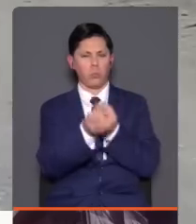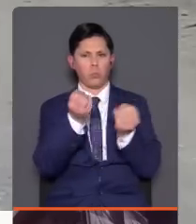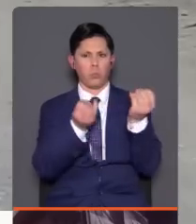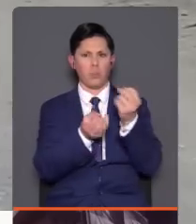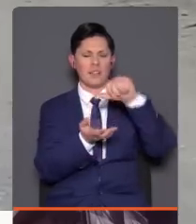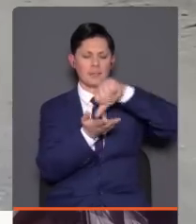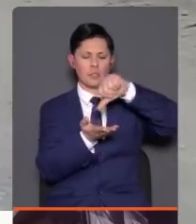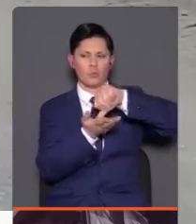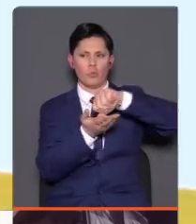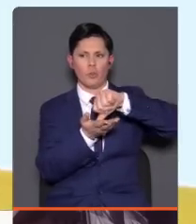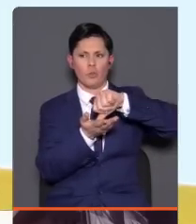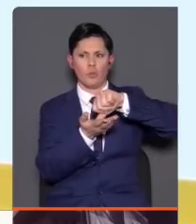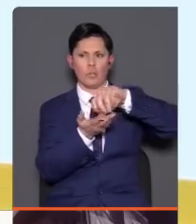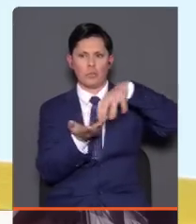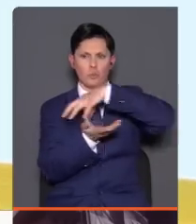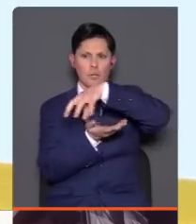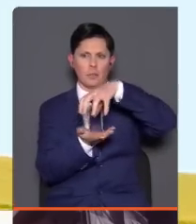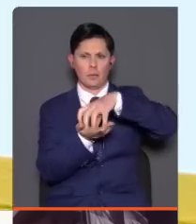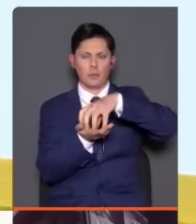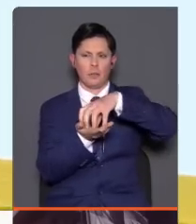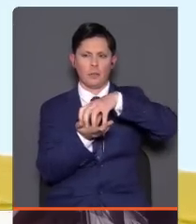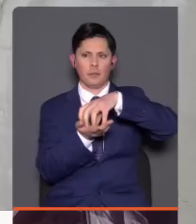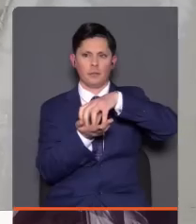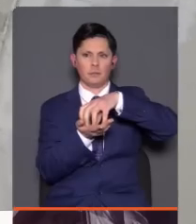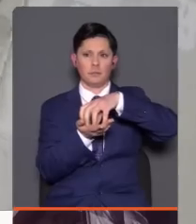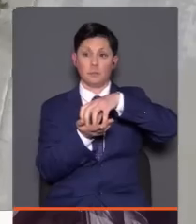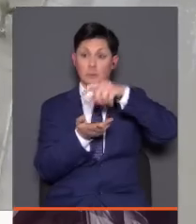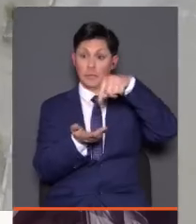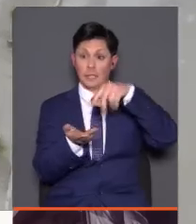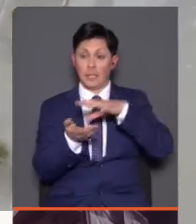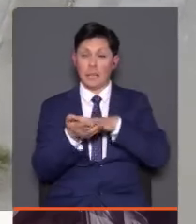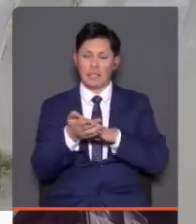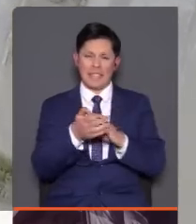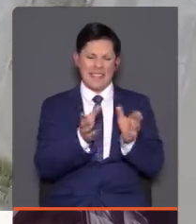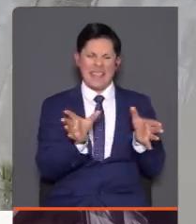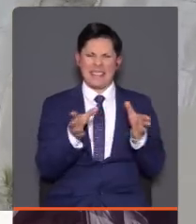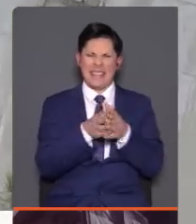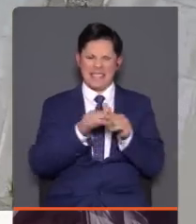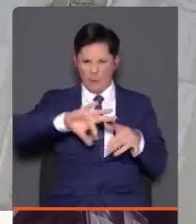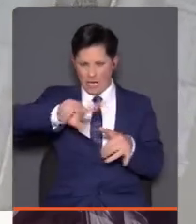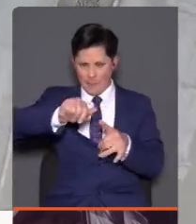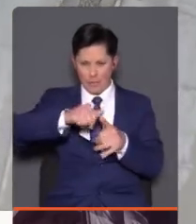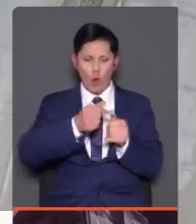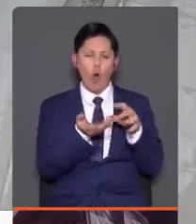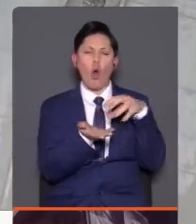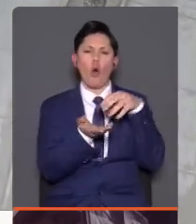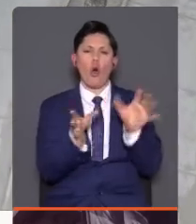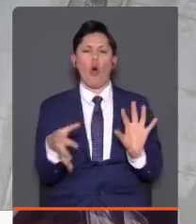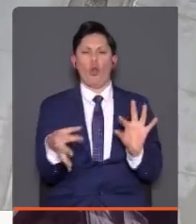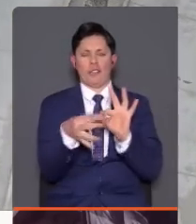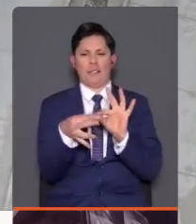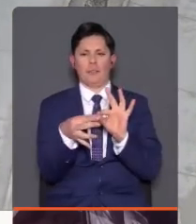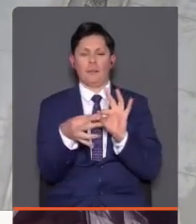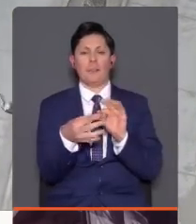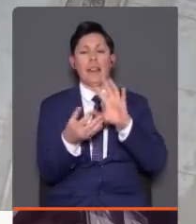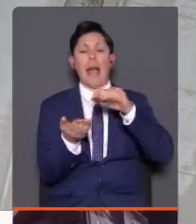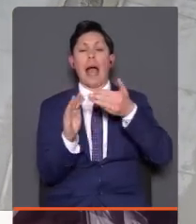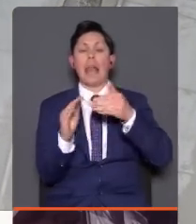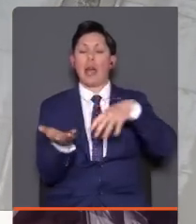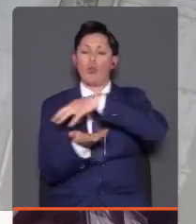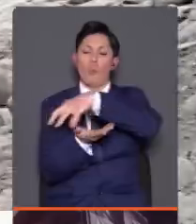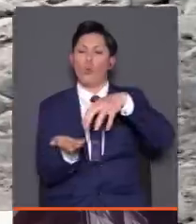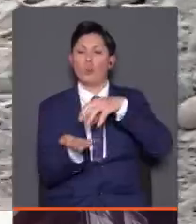Si bien no siempre estos hechos están vinculados al crimen organizado, la comuna ya superó la cantidad total de